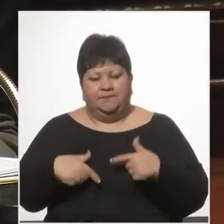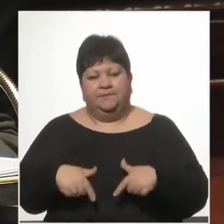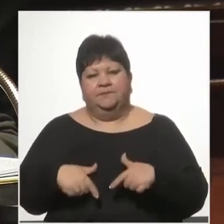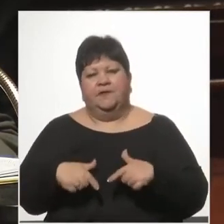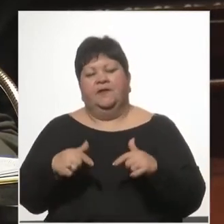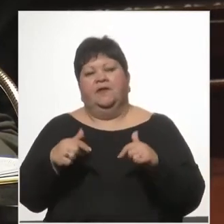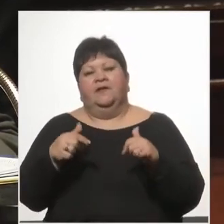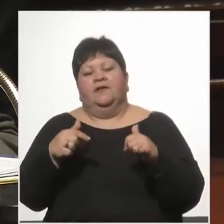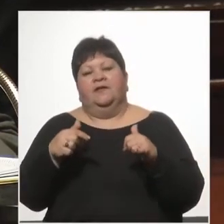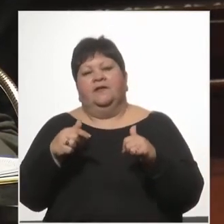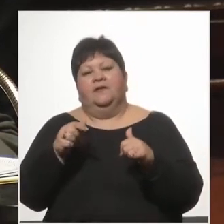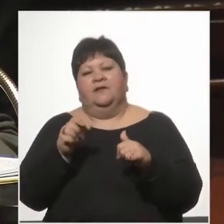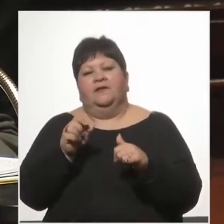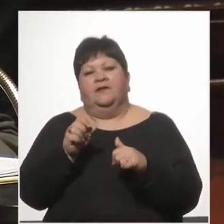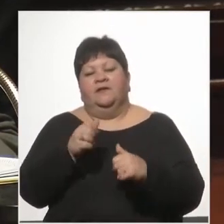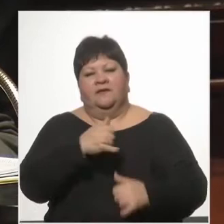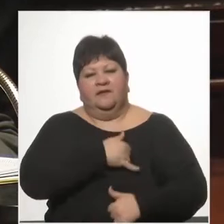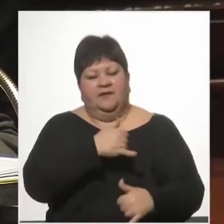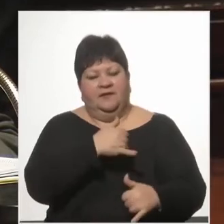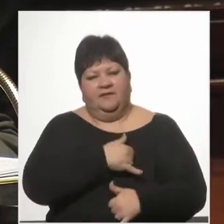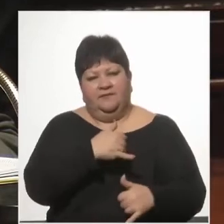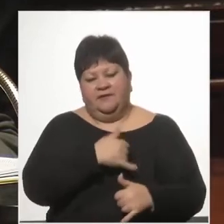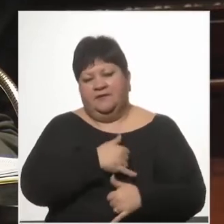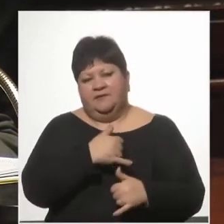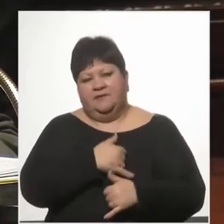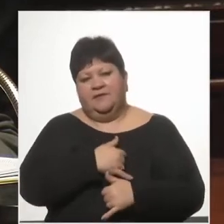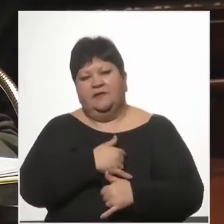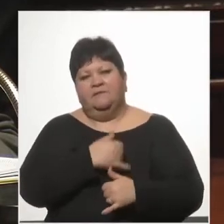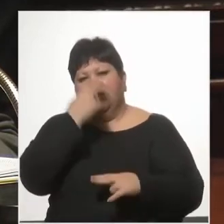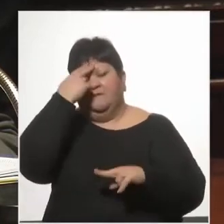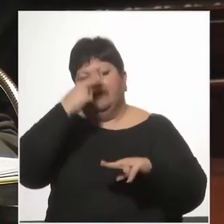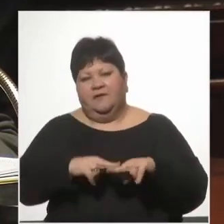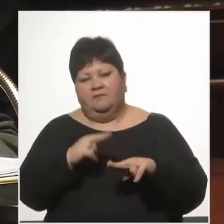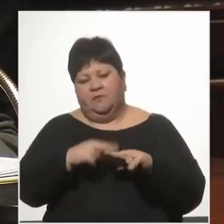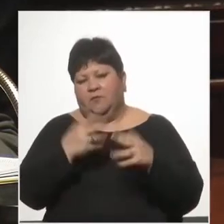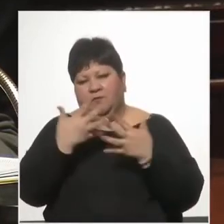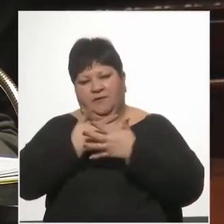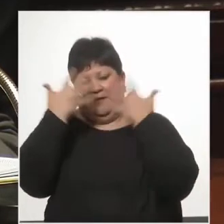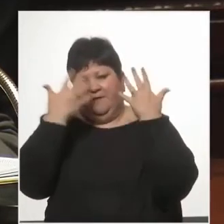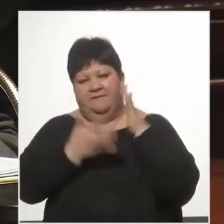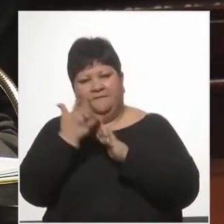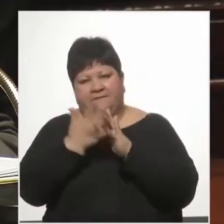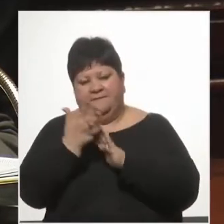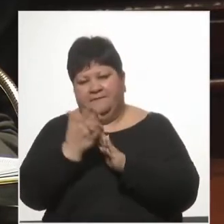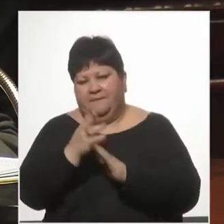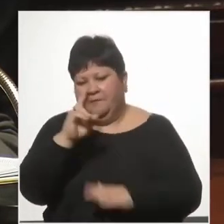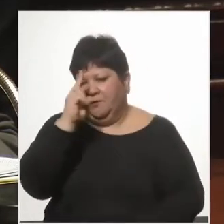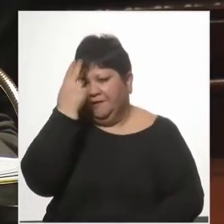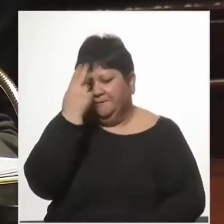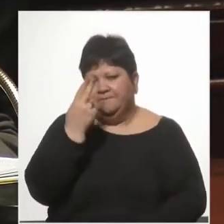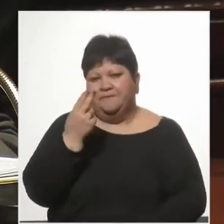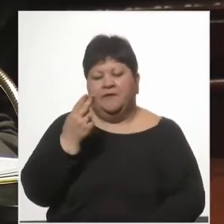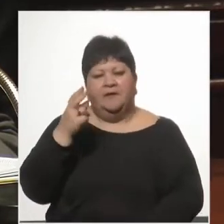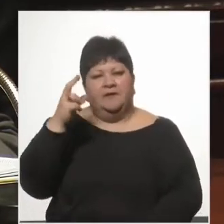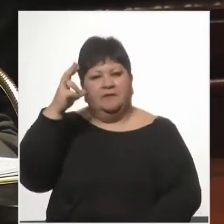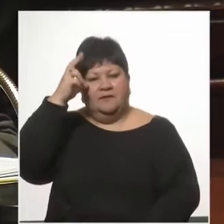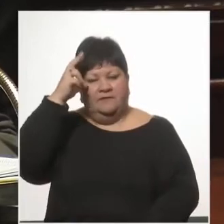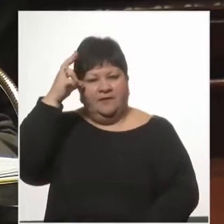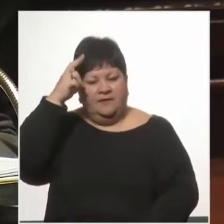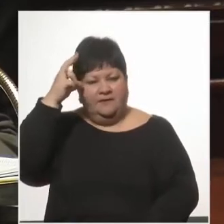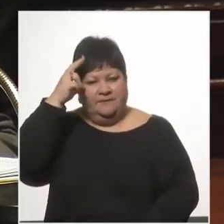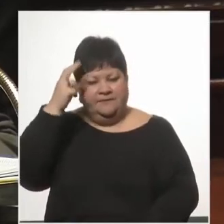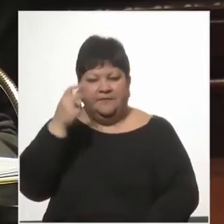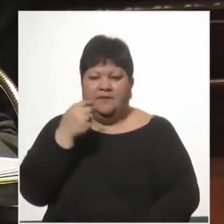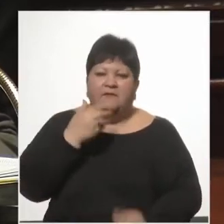encontraba grave, aquejado de una enfermedad terminal. El doctor Tabaré Vázquez concurre a un programa